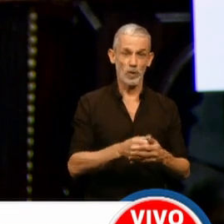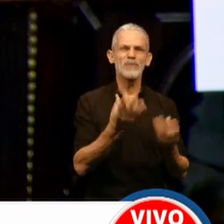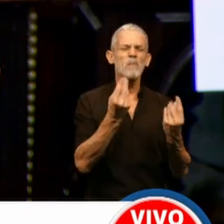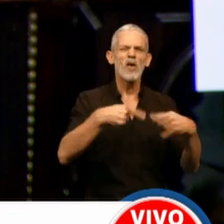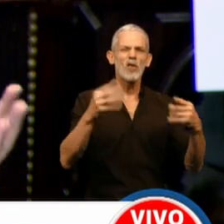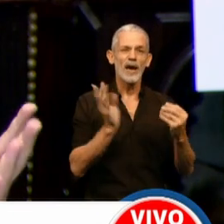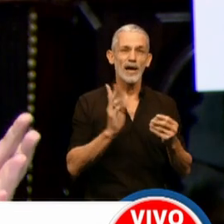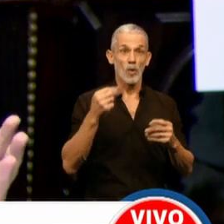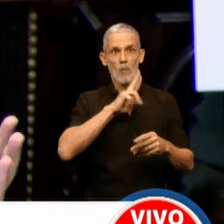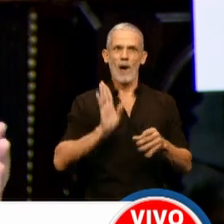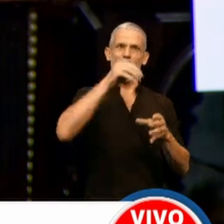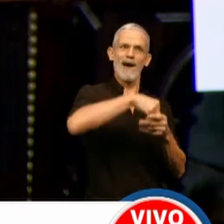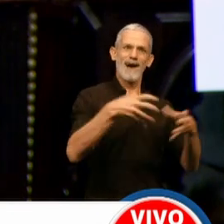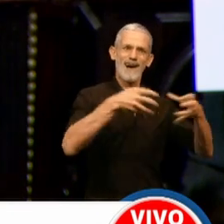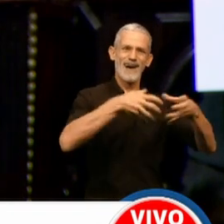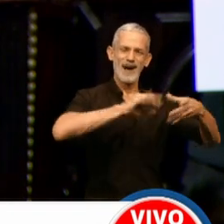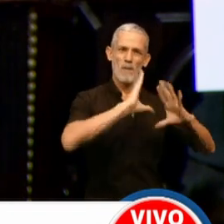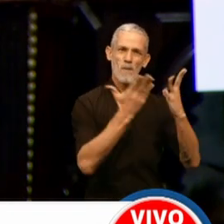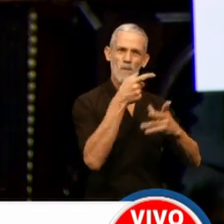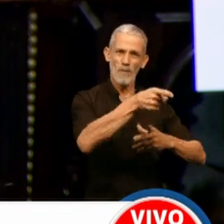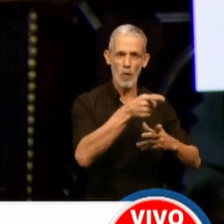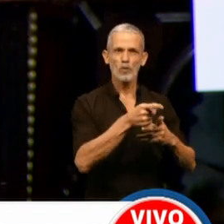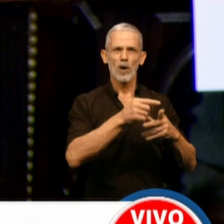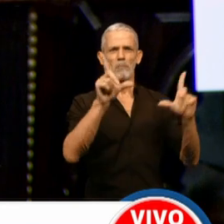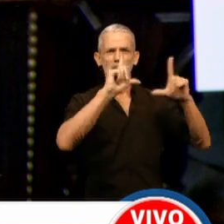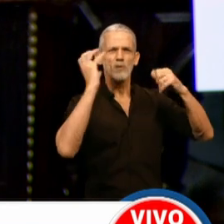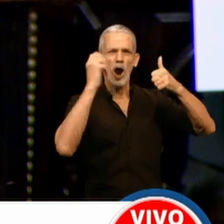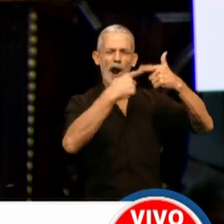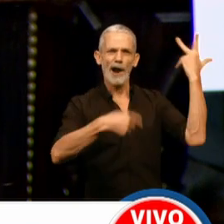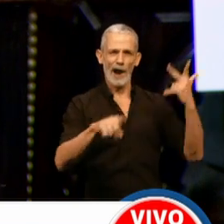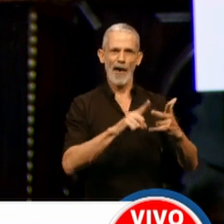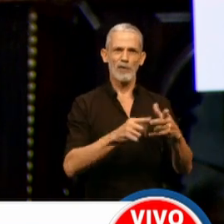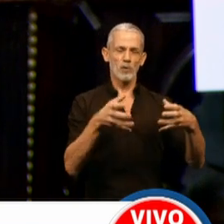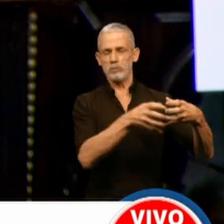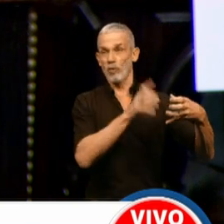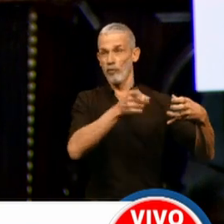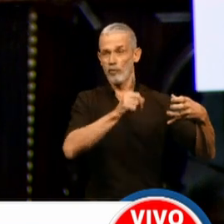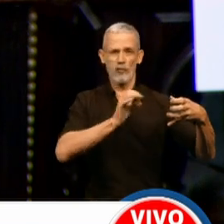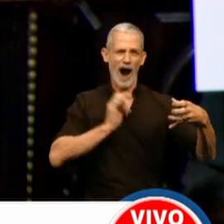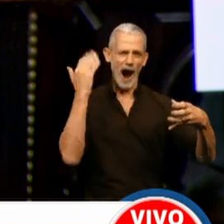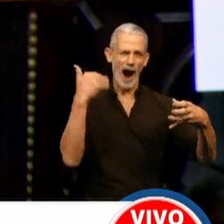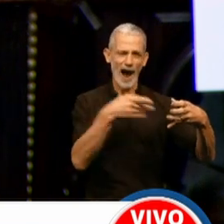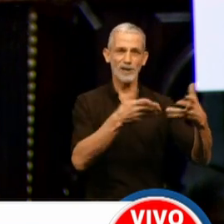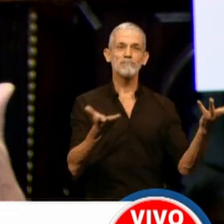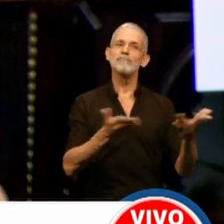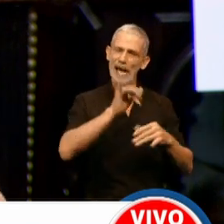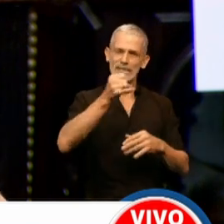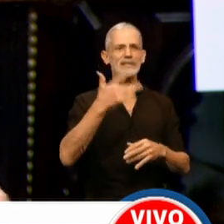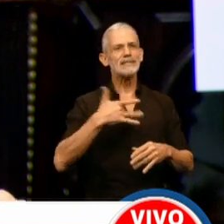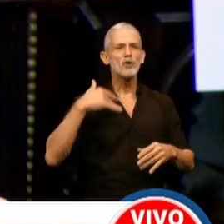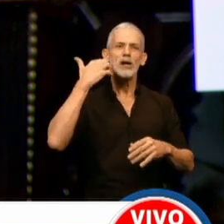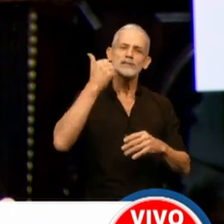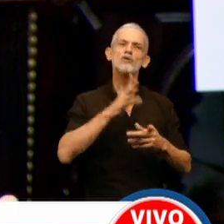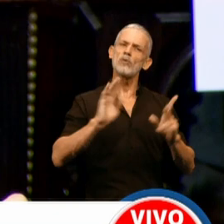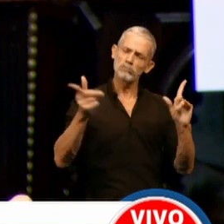alguien se mete en ese mundo que han sostenido como una casta como un antro durante tantos años sí señoras y señores